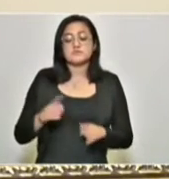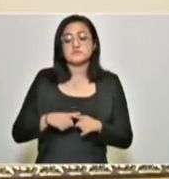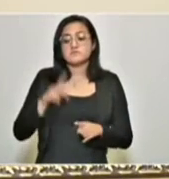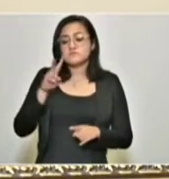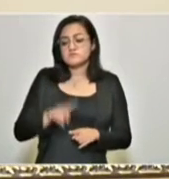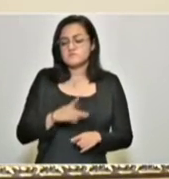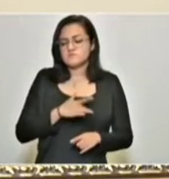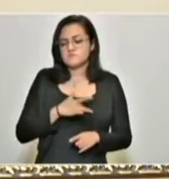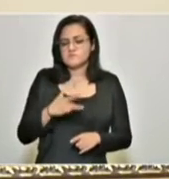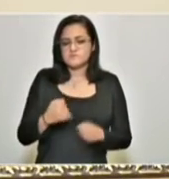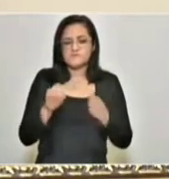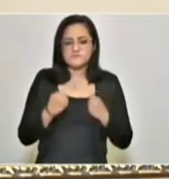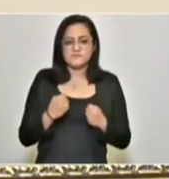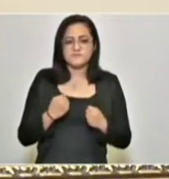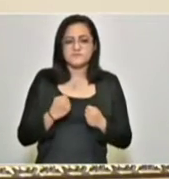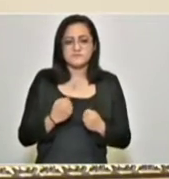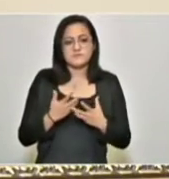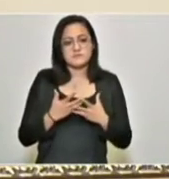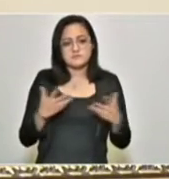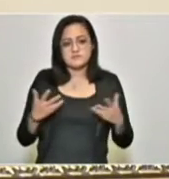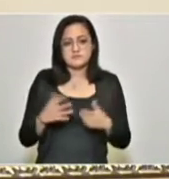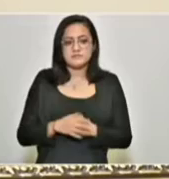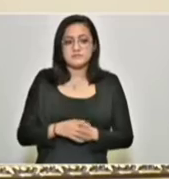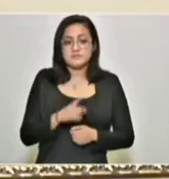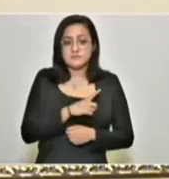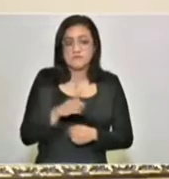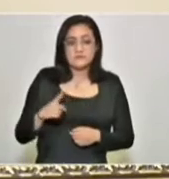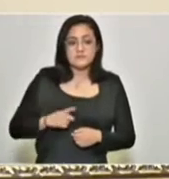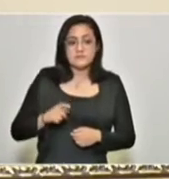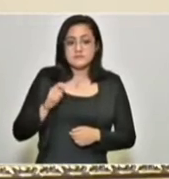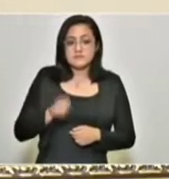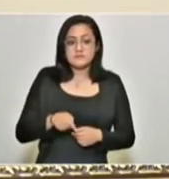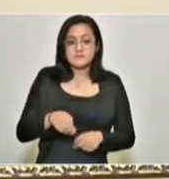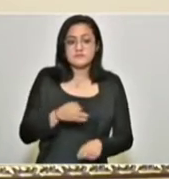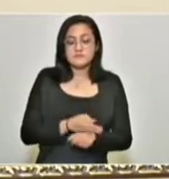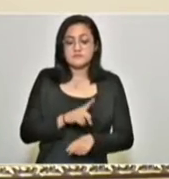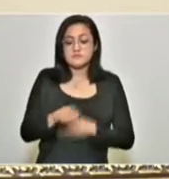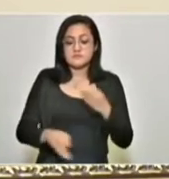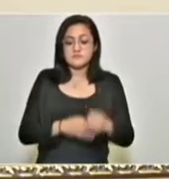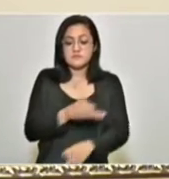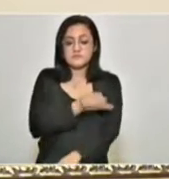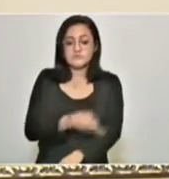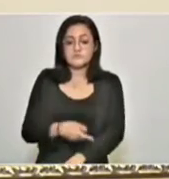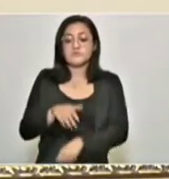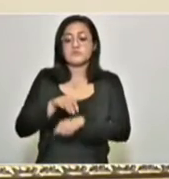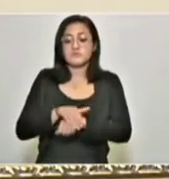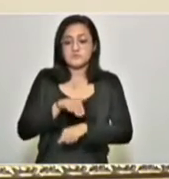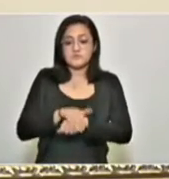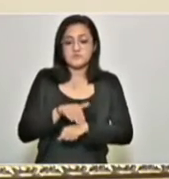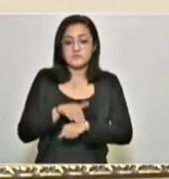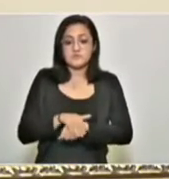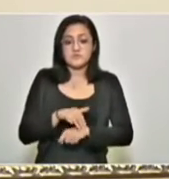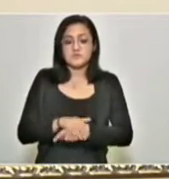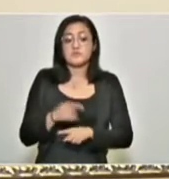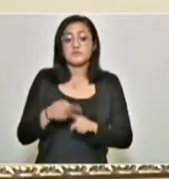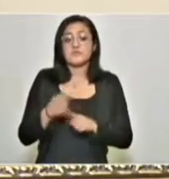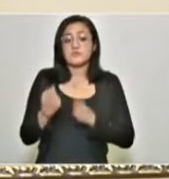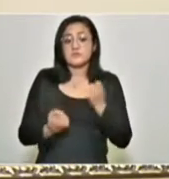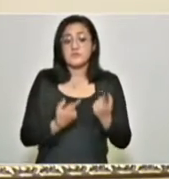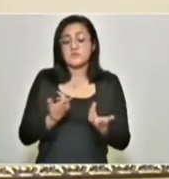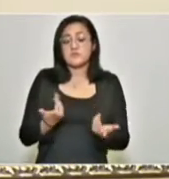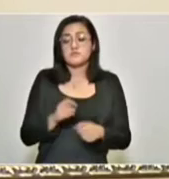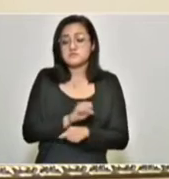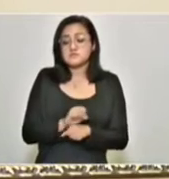qué frustración tan enorme debe de ser a los familiares, a los amigos de alguien que